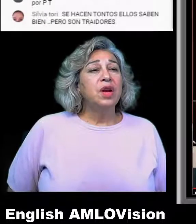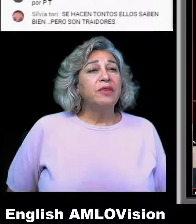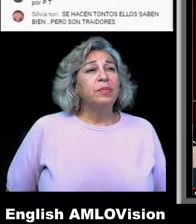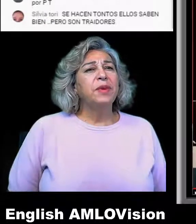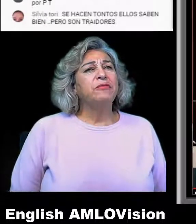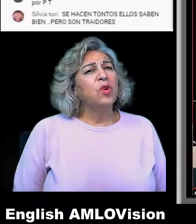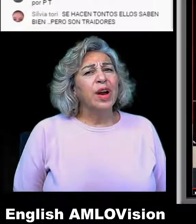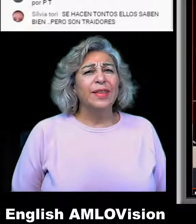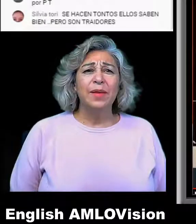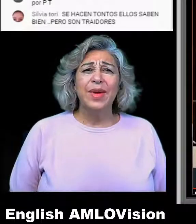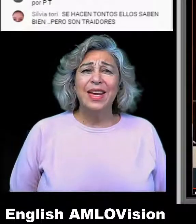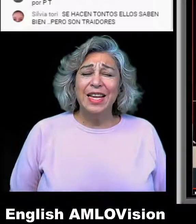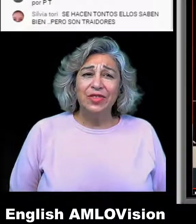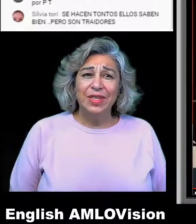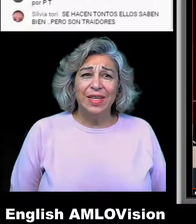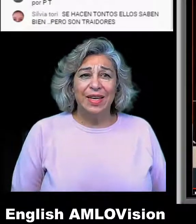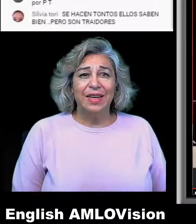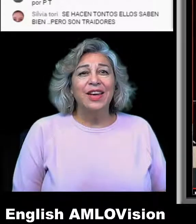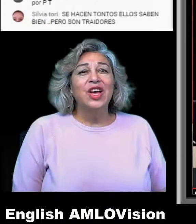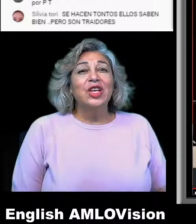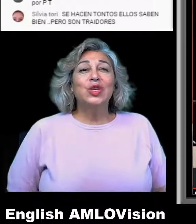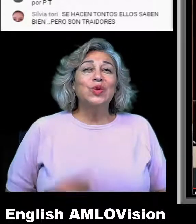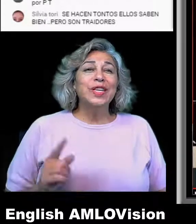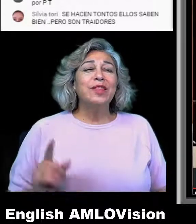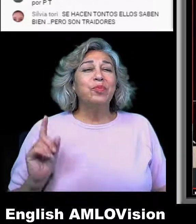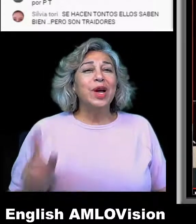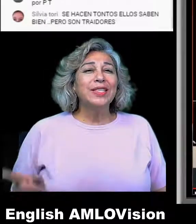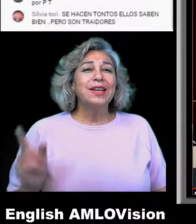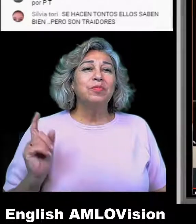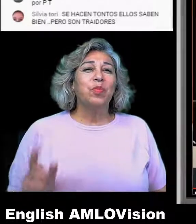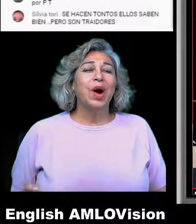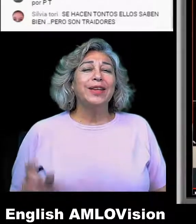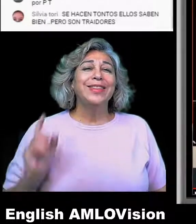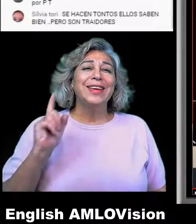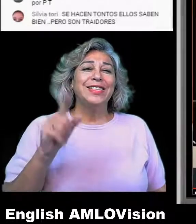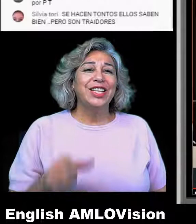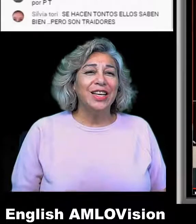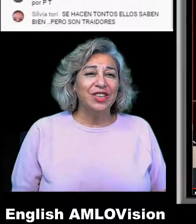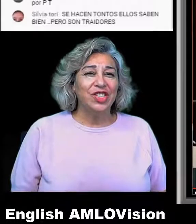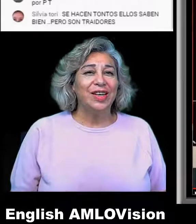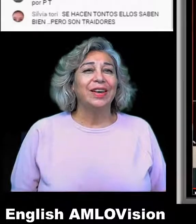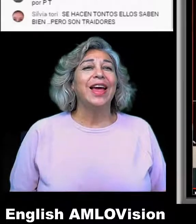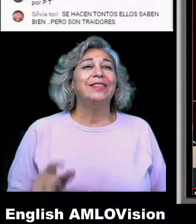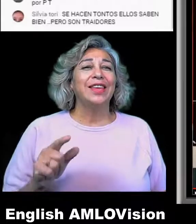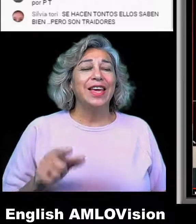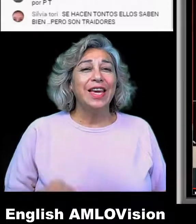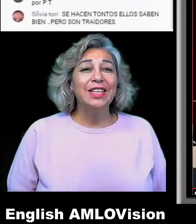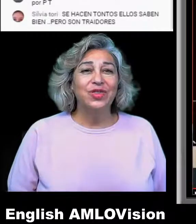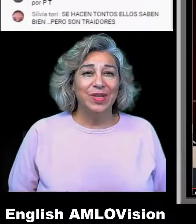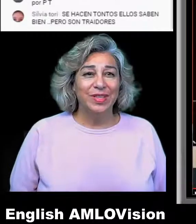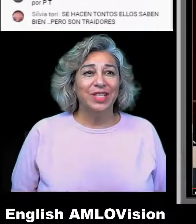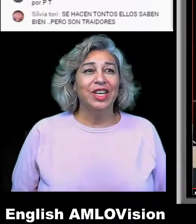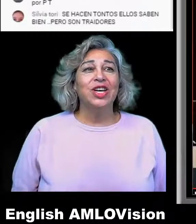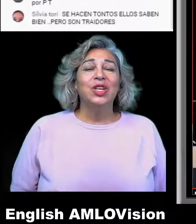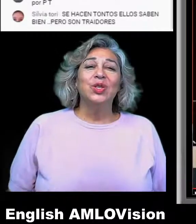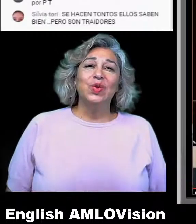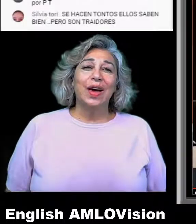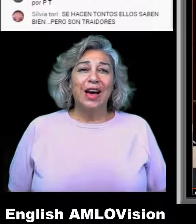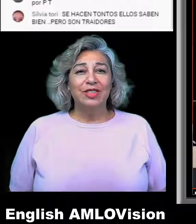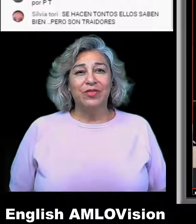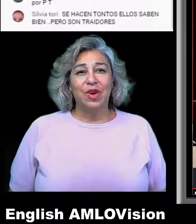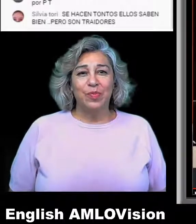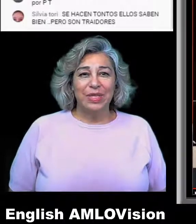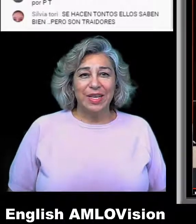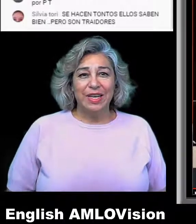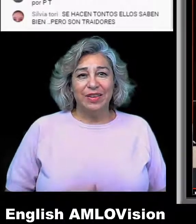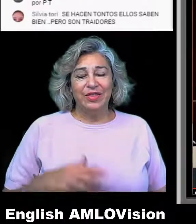So never before had they been interested. So see, the president brought the attention and the interest to the